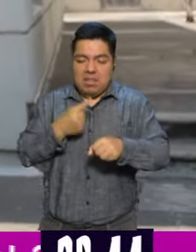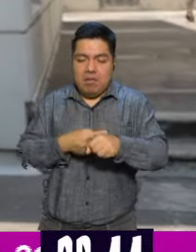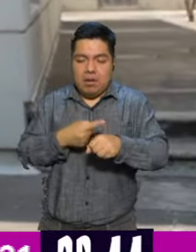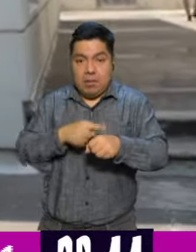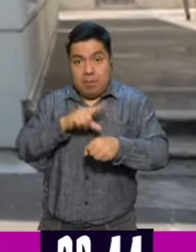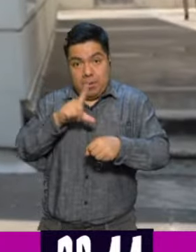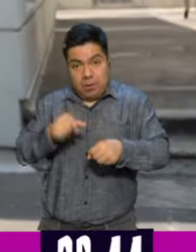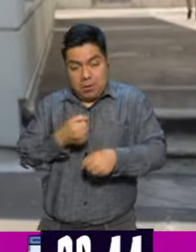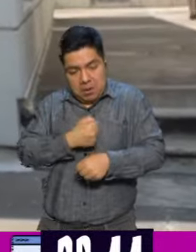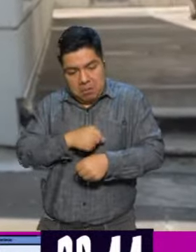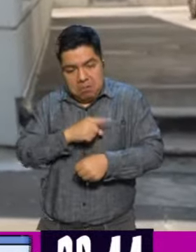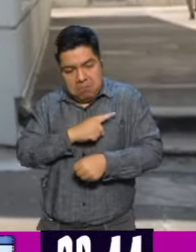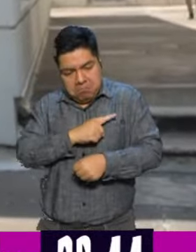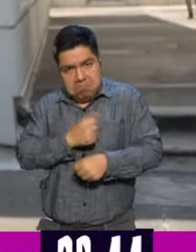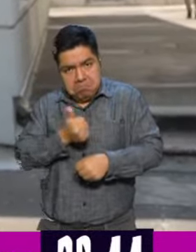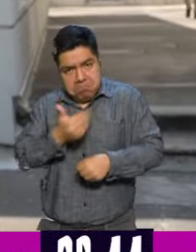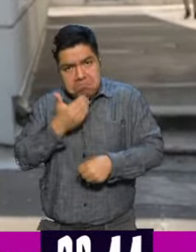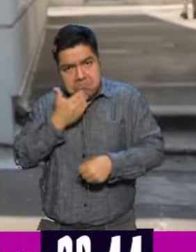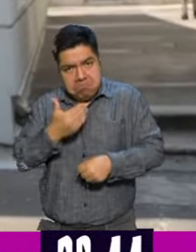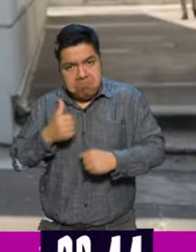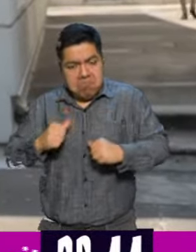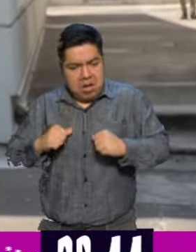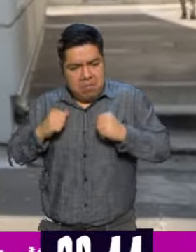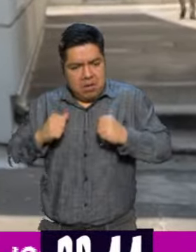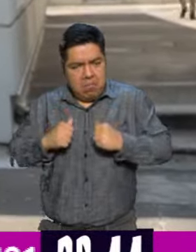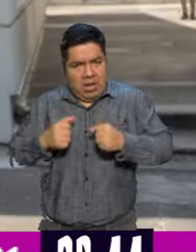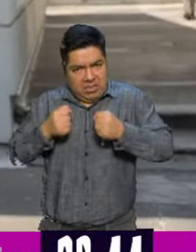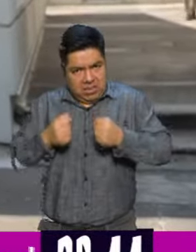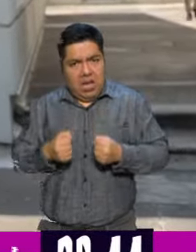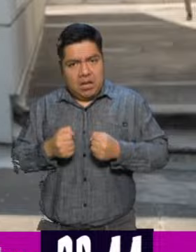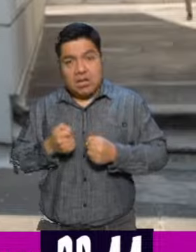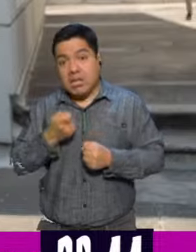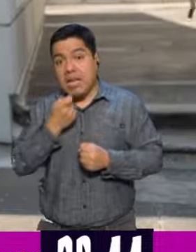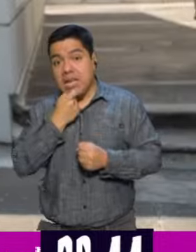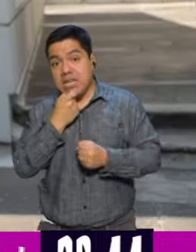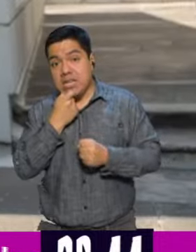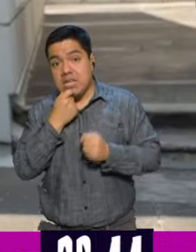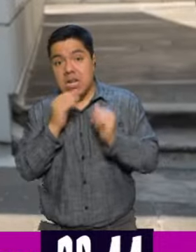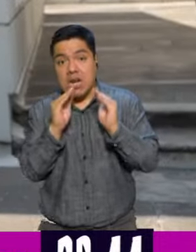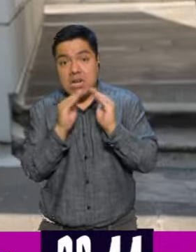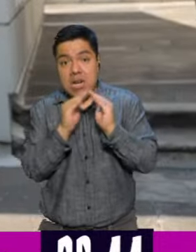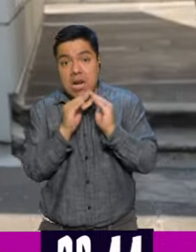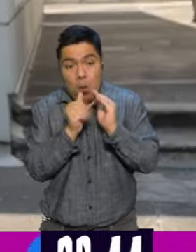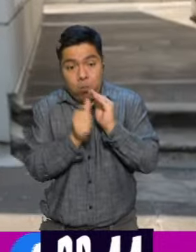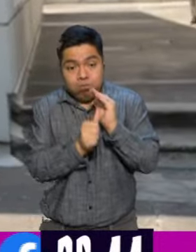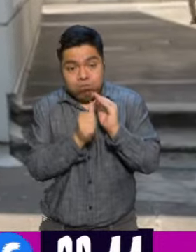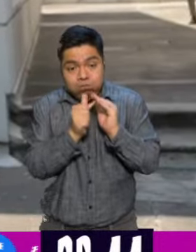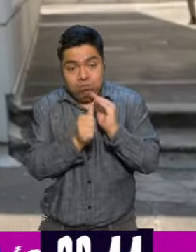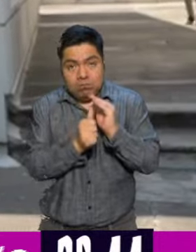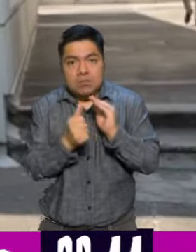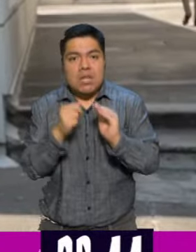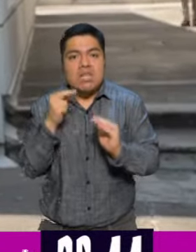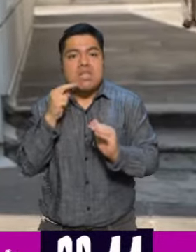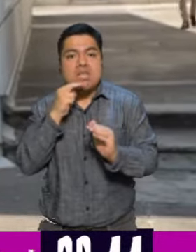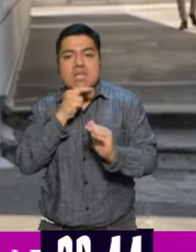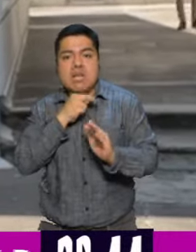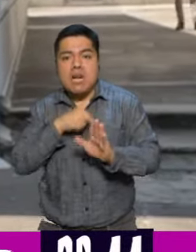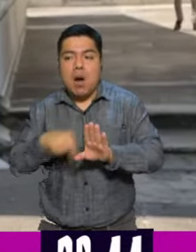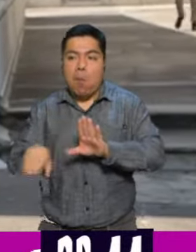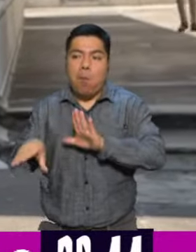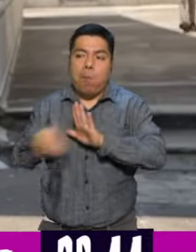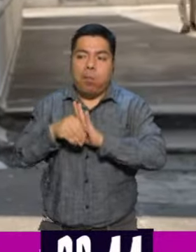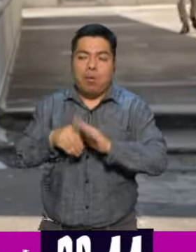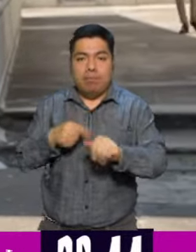Cuando llegue a la adolescencia y a la edad adulta va a ser sano. El niño que ha estado encerrado todo el tiempo es un niño enfermizo porque no ha